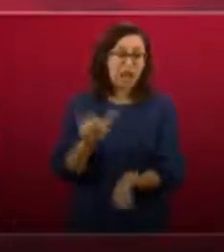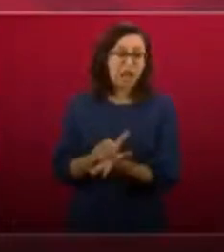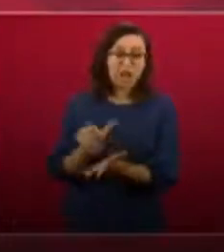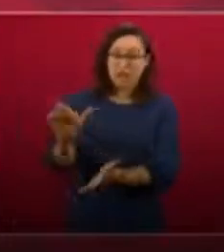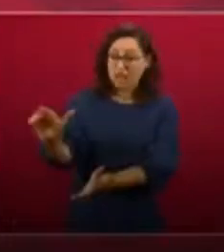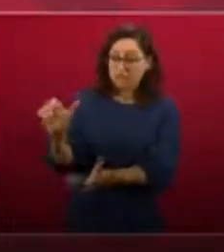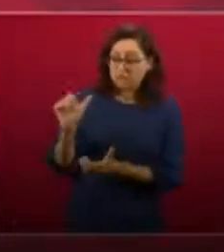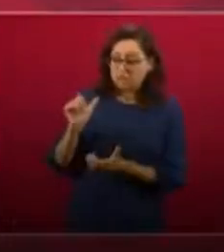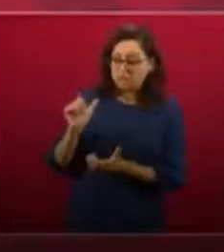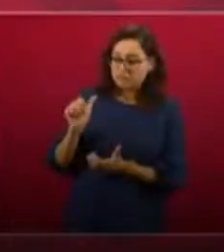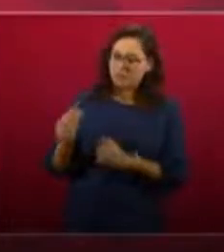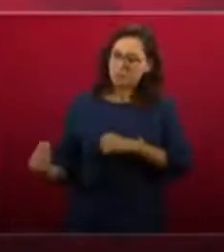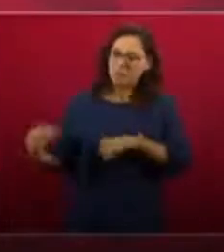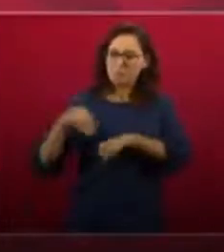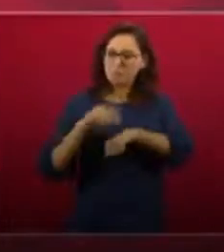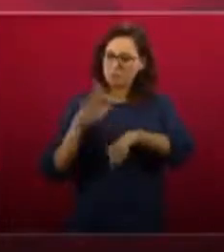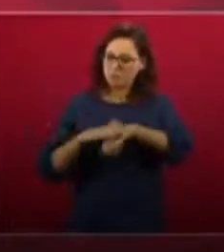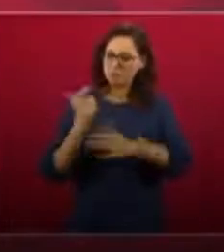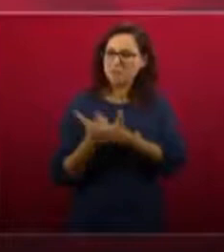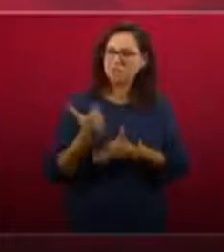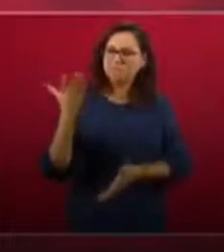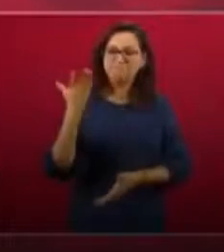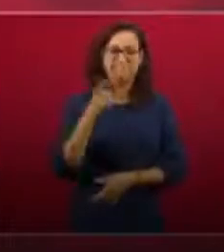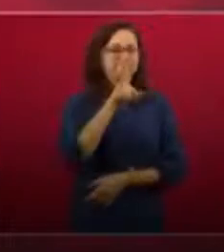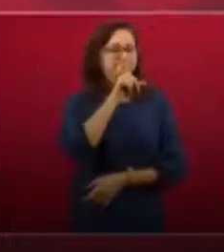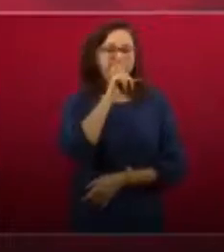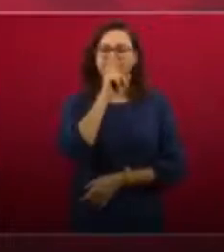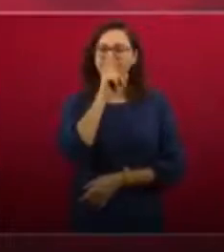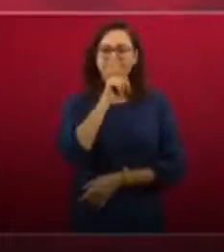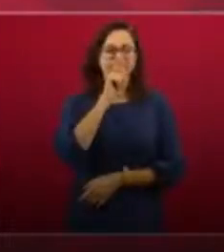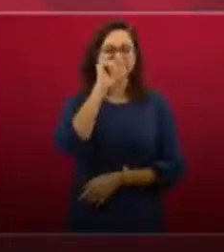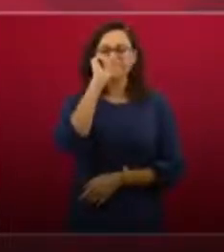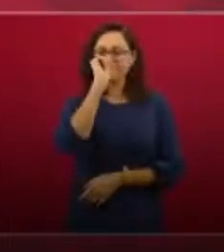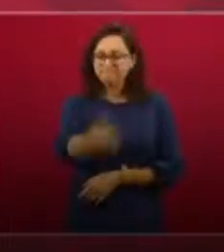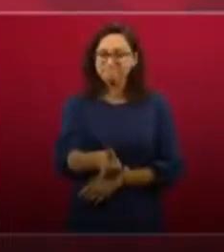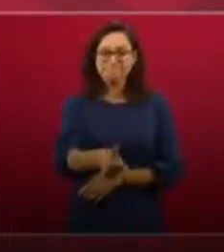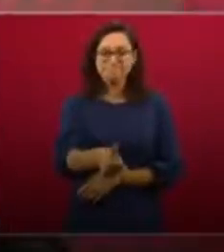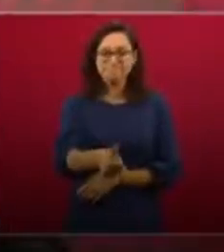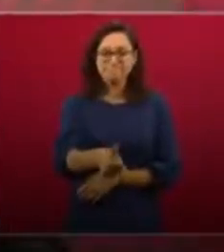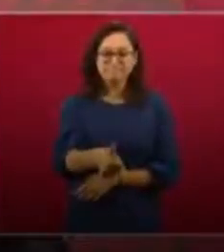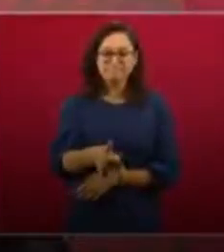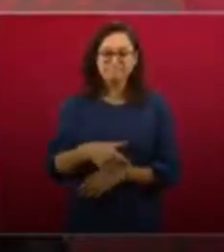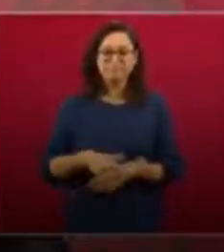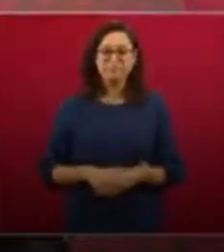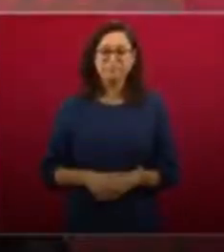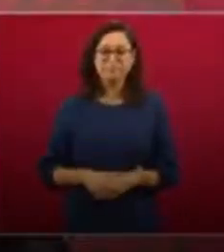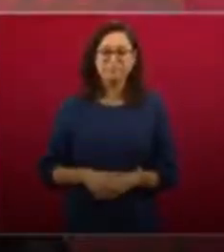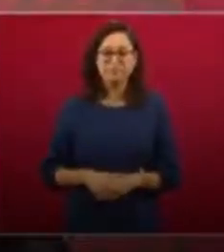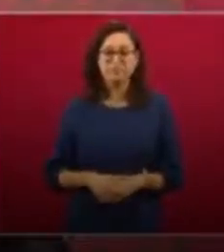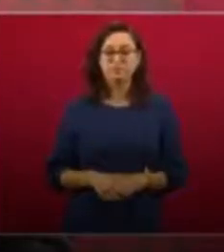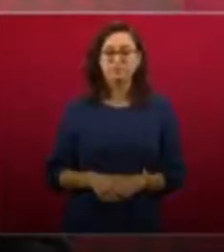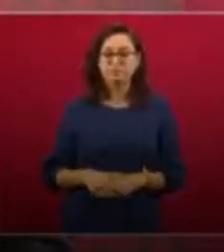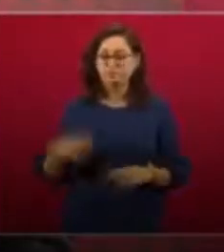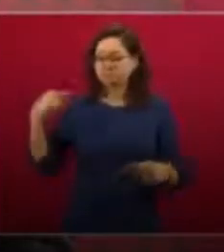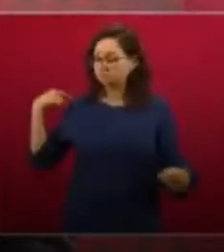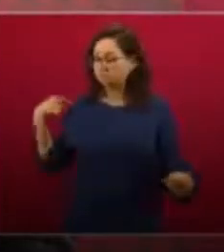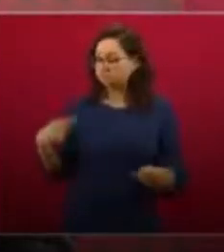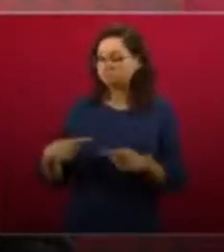a los precios de los combustibles. Para decirlo con más claridad, no ha habido ni habrá